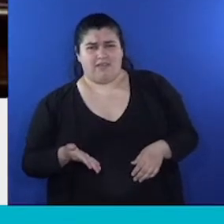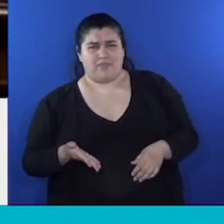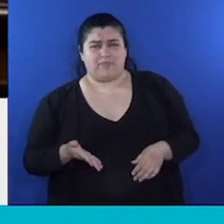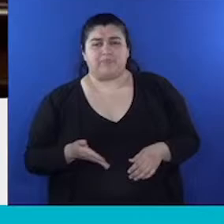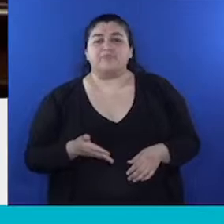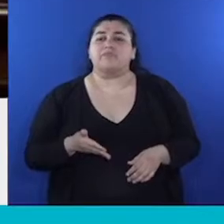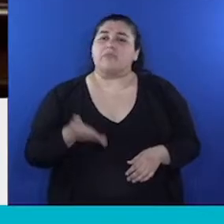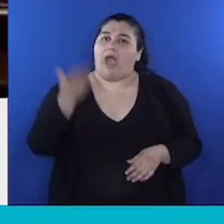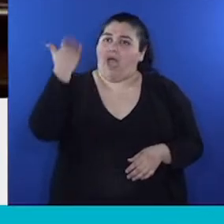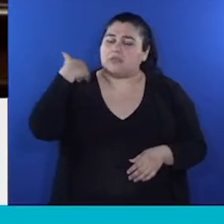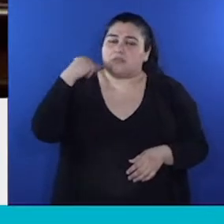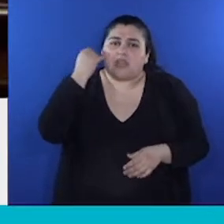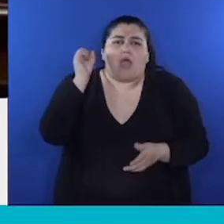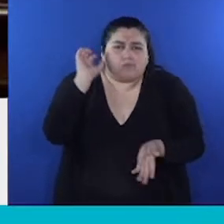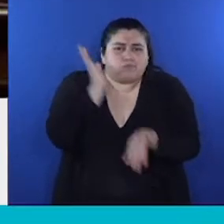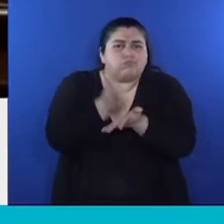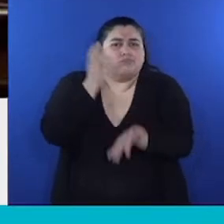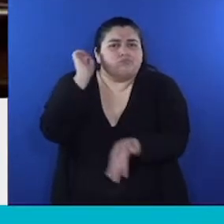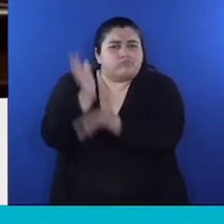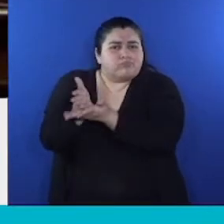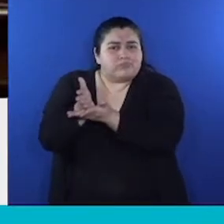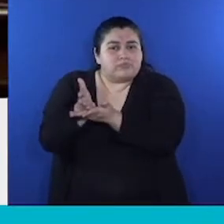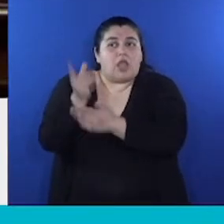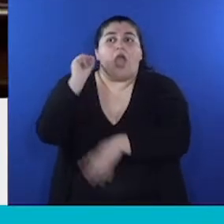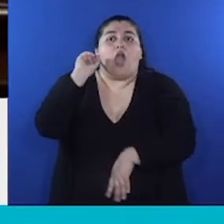que ya han sido juzgados,